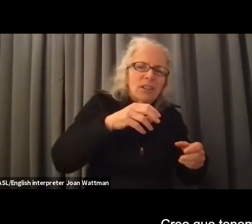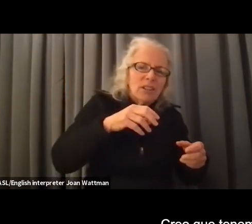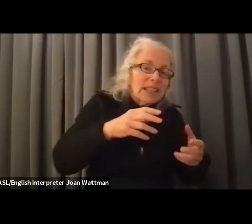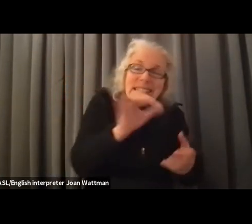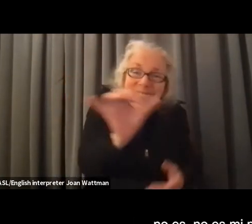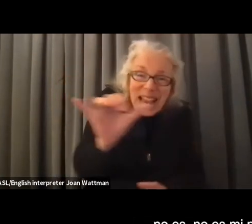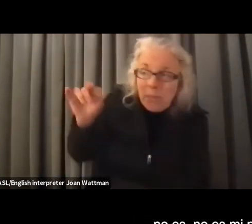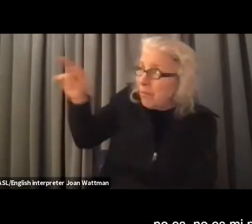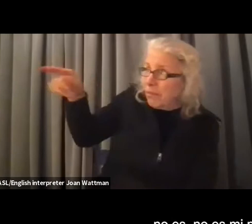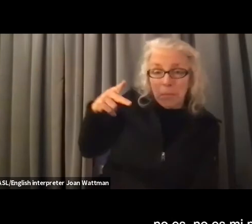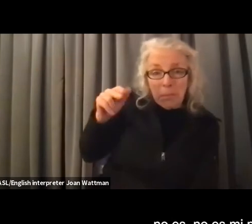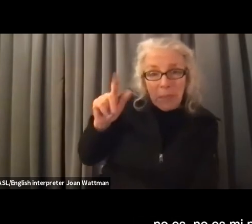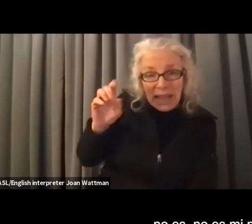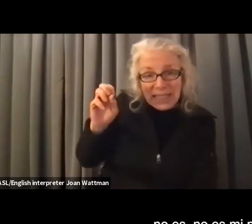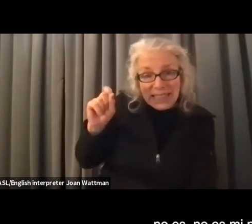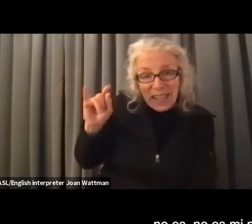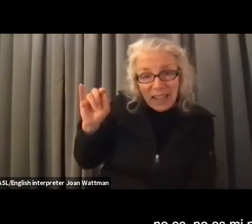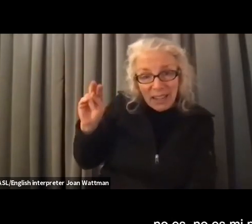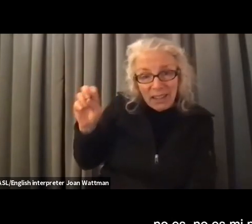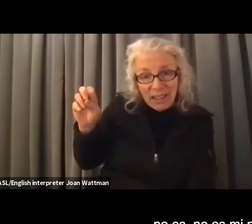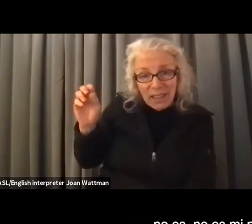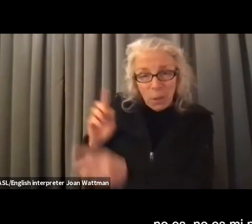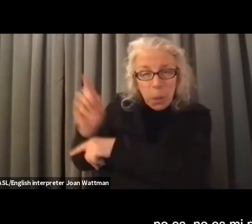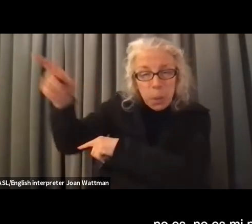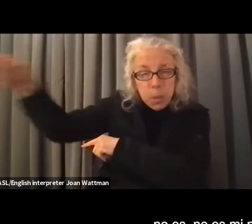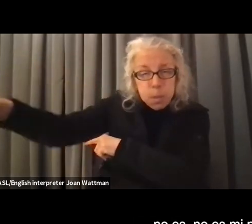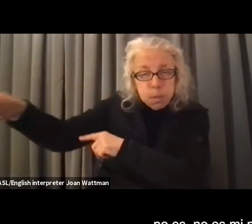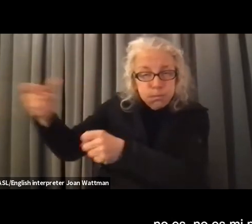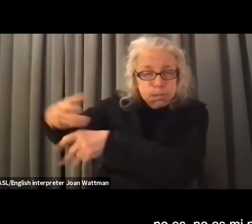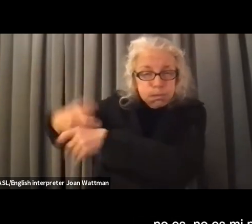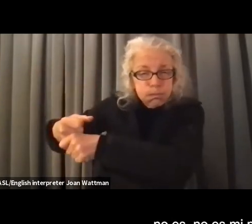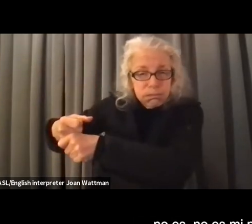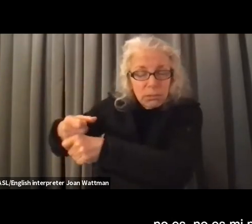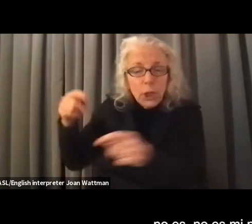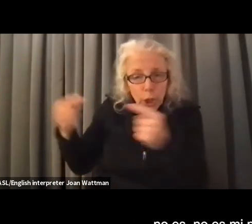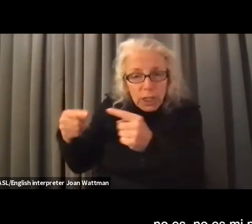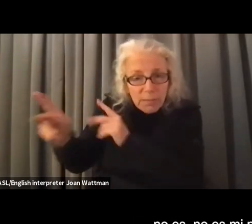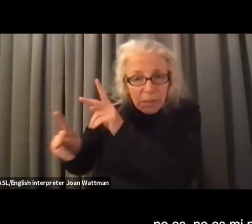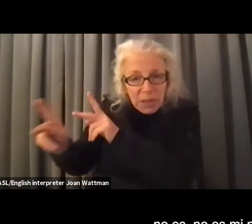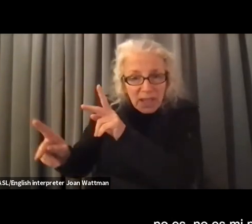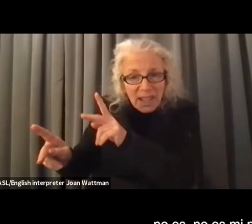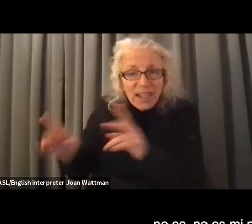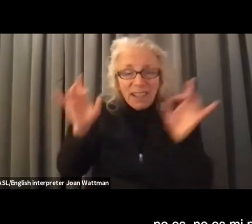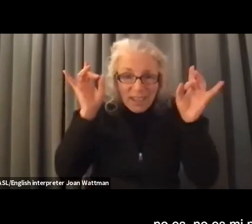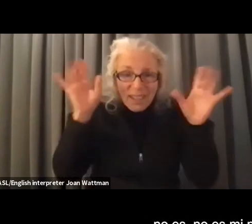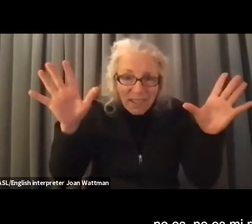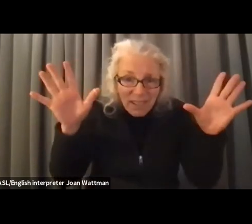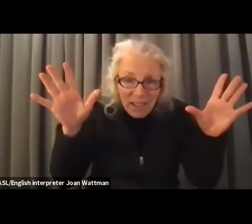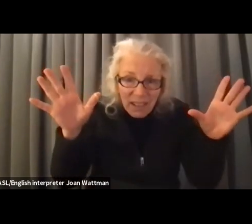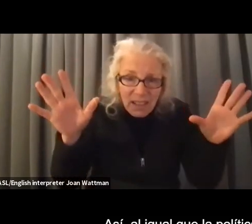que ese no es mi problema, ese es el problema que nos ocurre a muchos en distintos